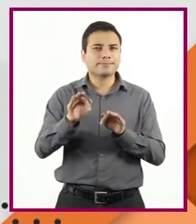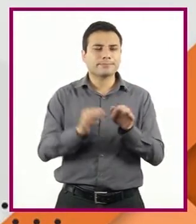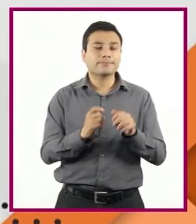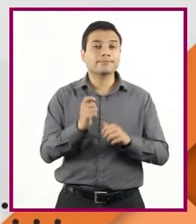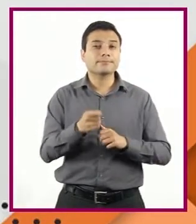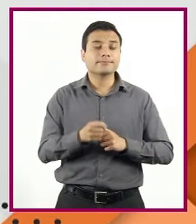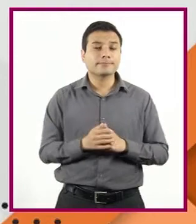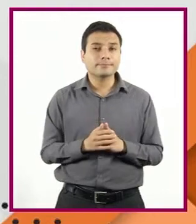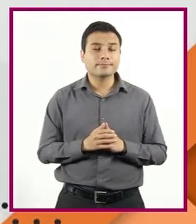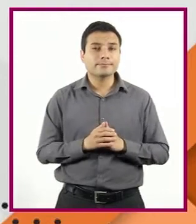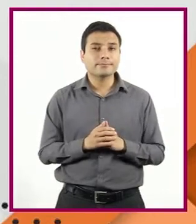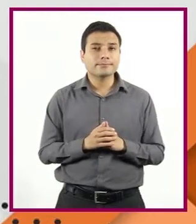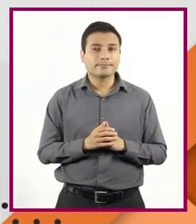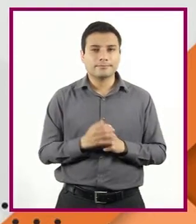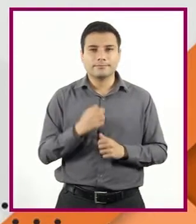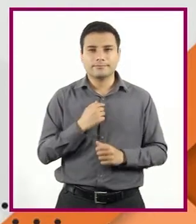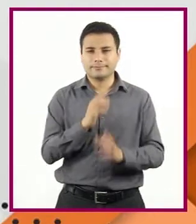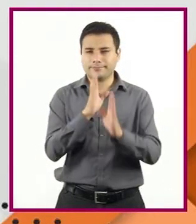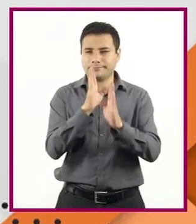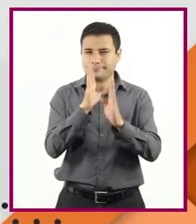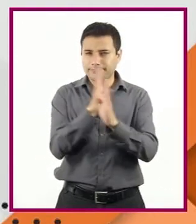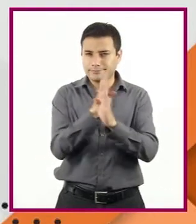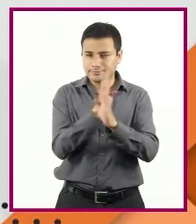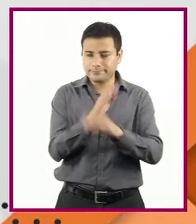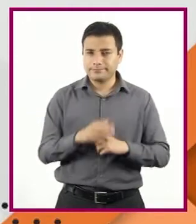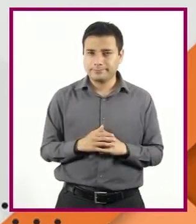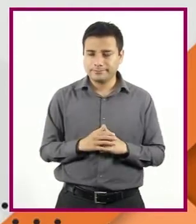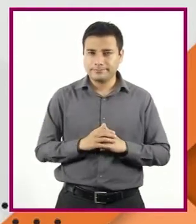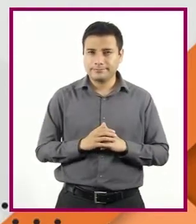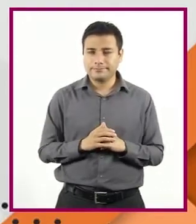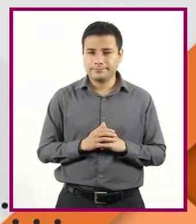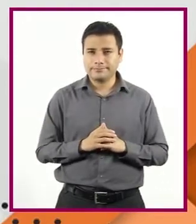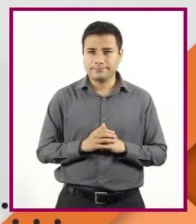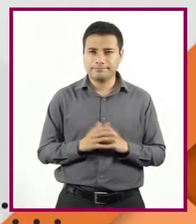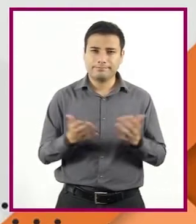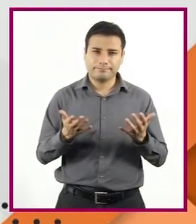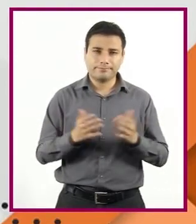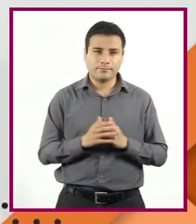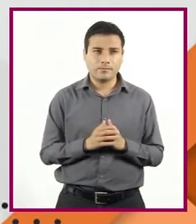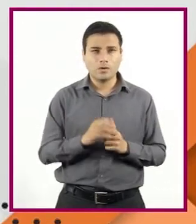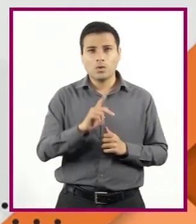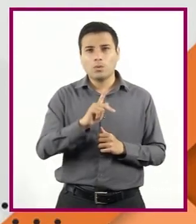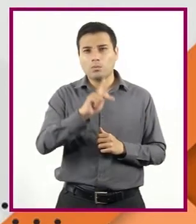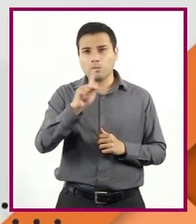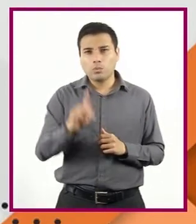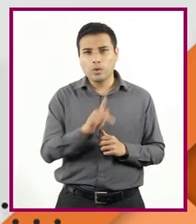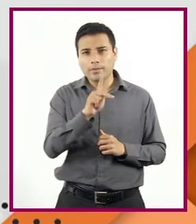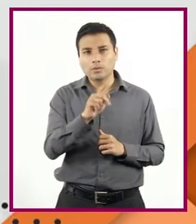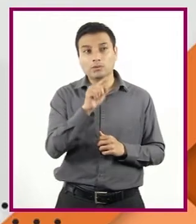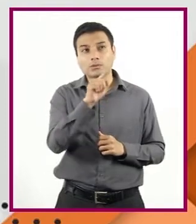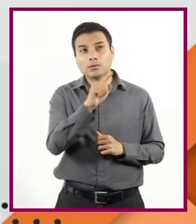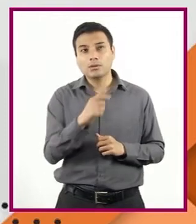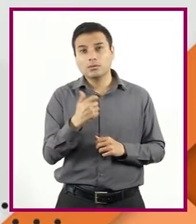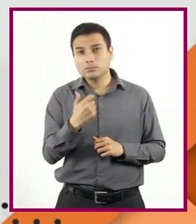era la de servir como espías, pues ellos atestiguaban las riquezas de los pueblos para después